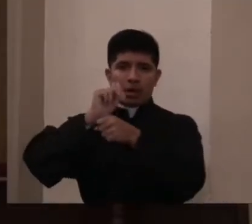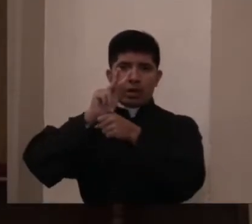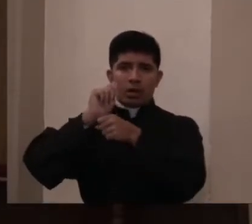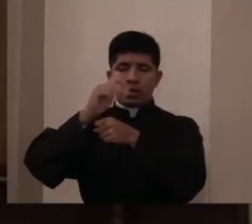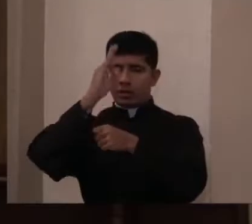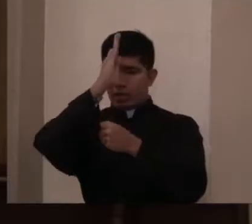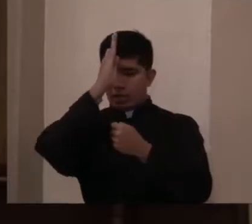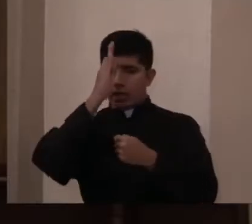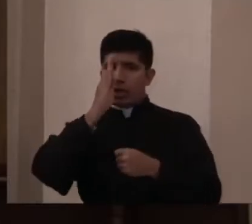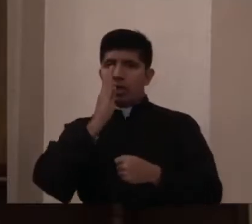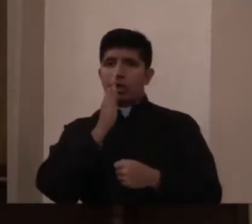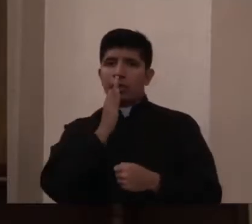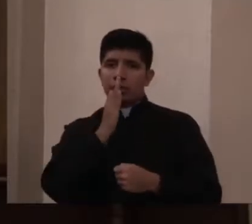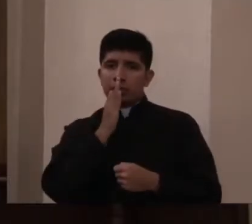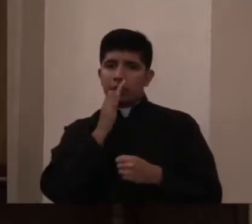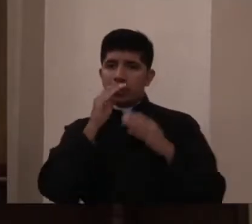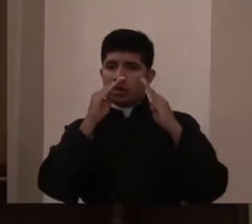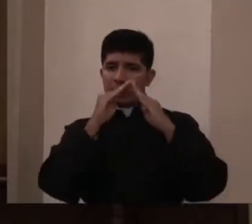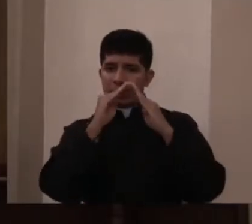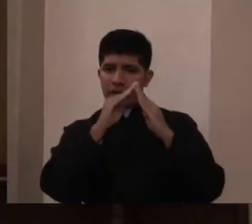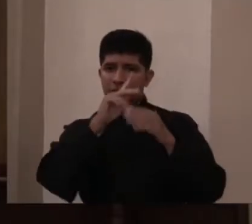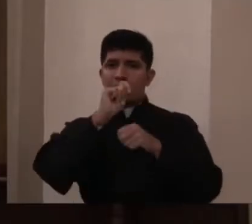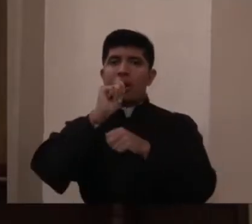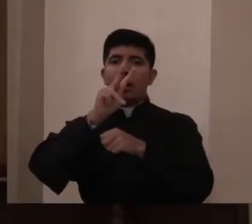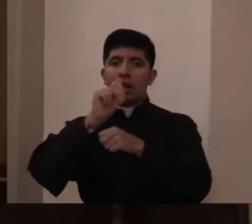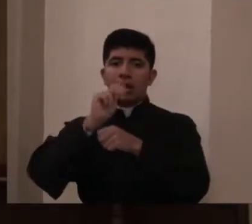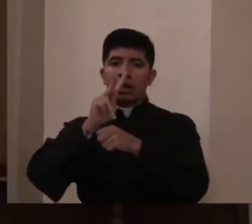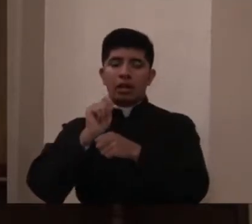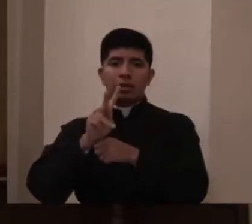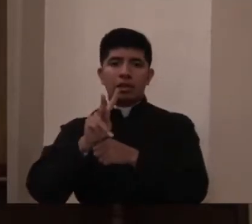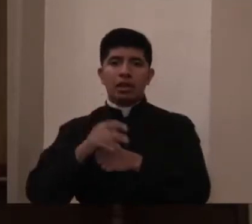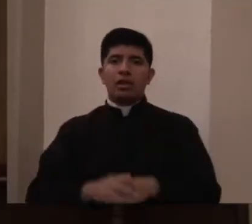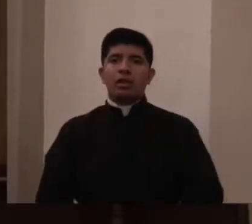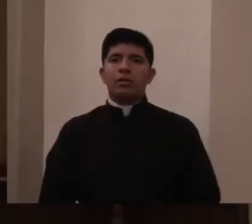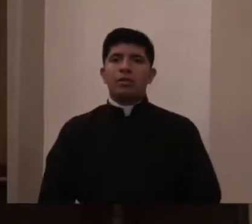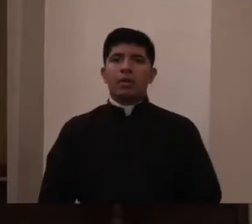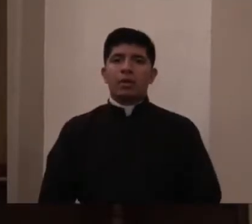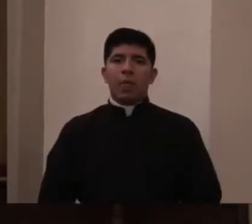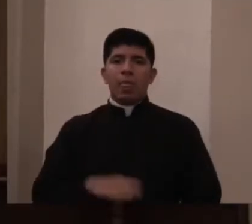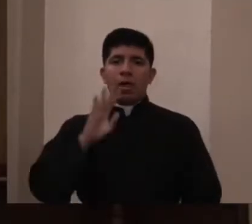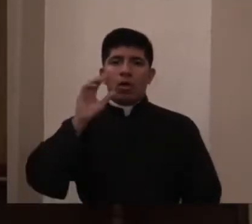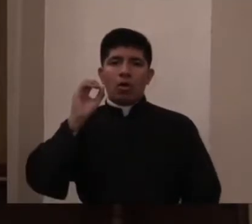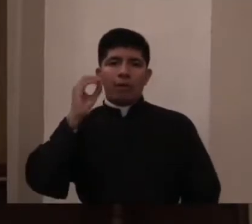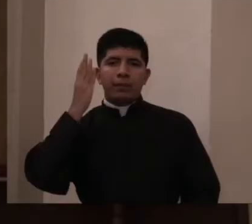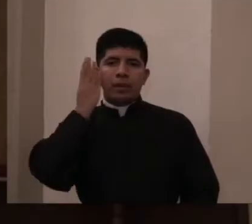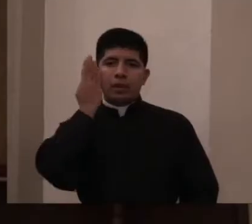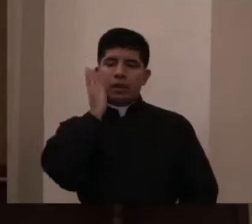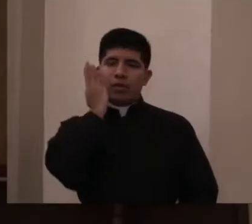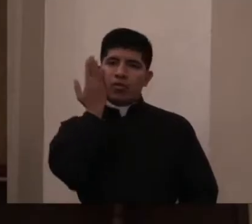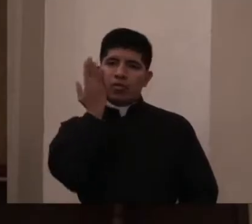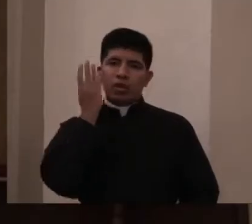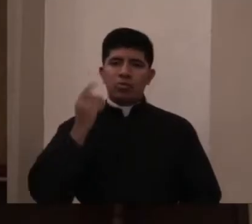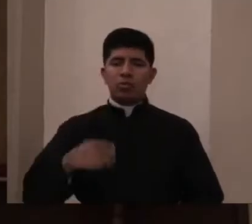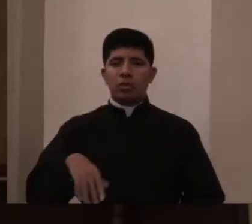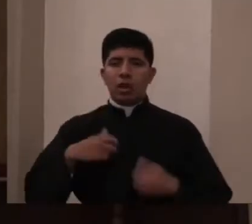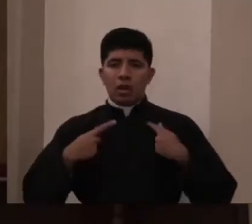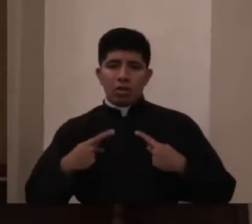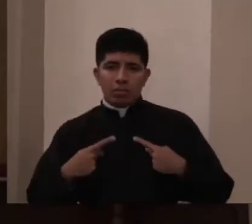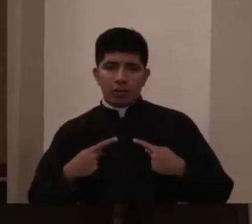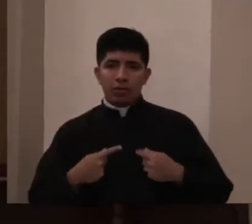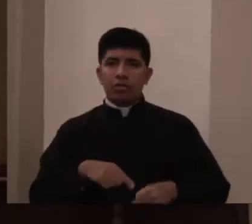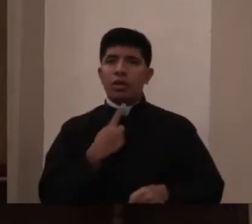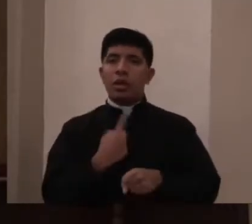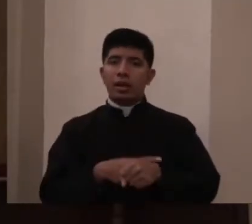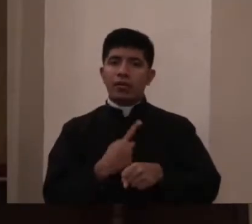sus hogares en la televisión y que quizá están enfrentando alguna enfermedad. También